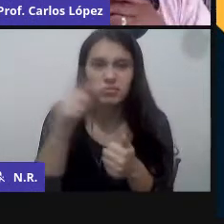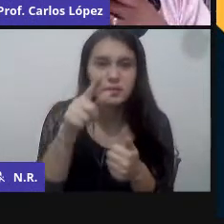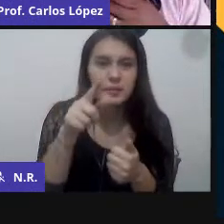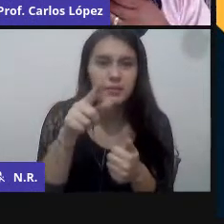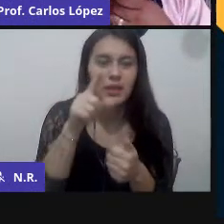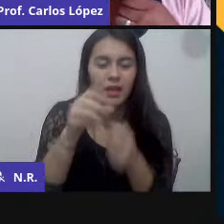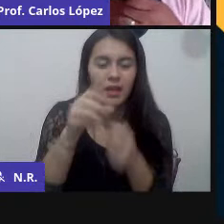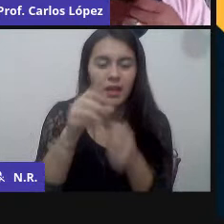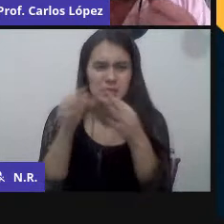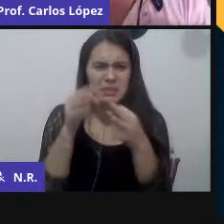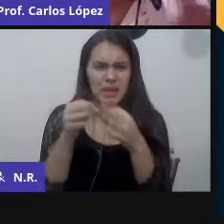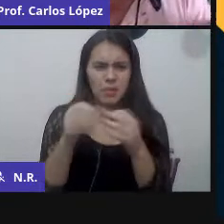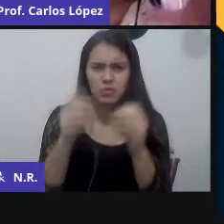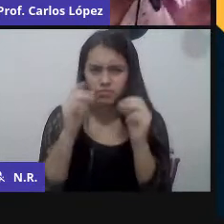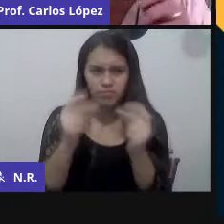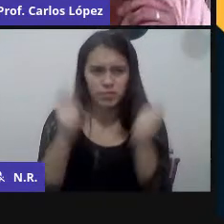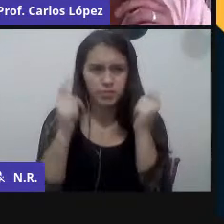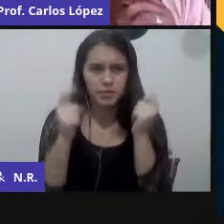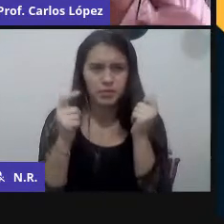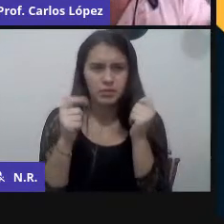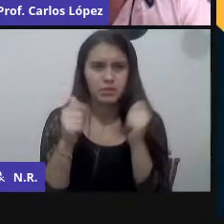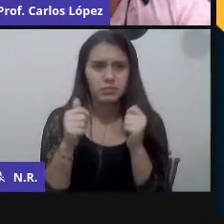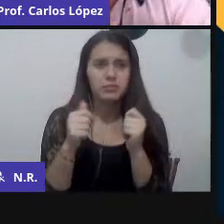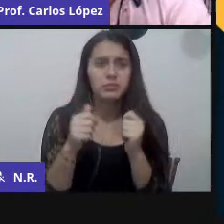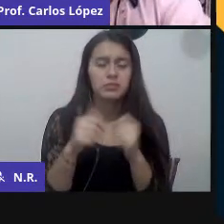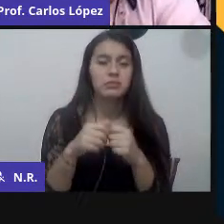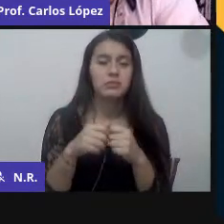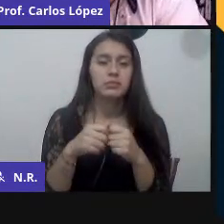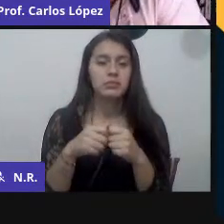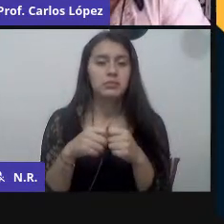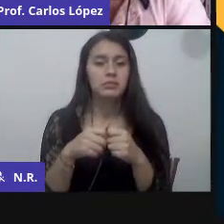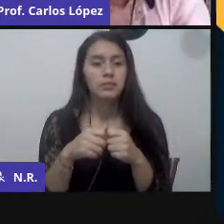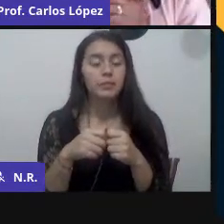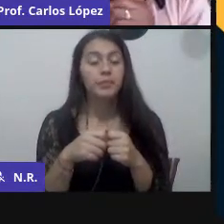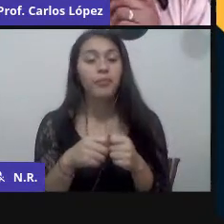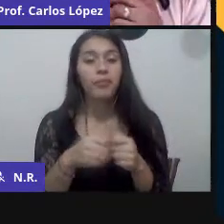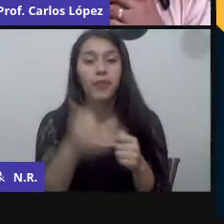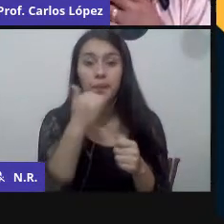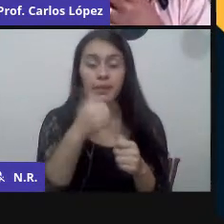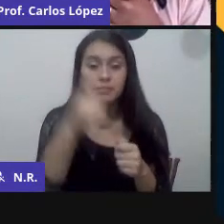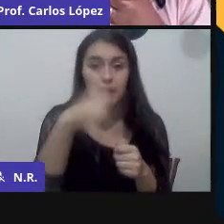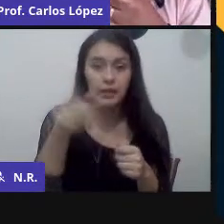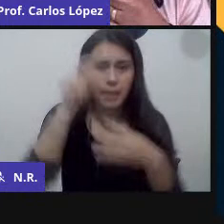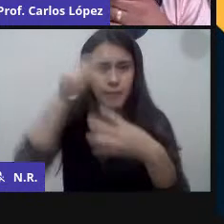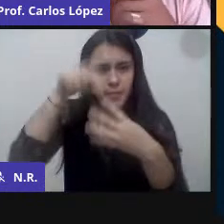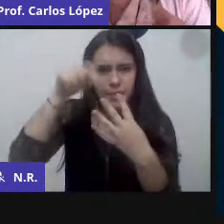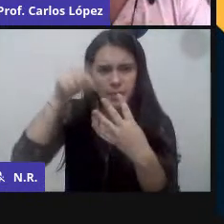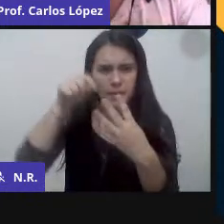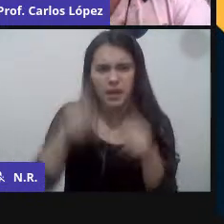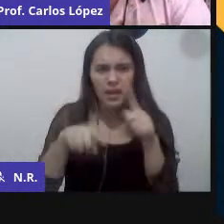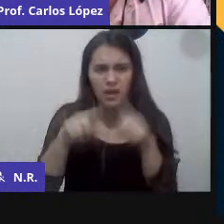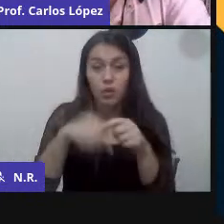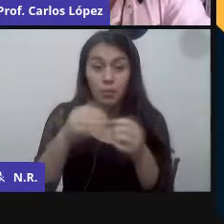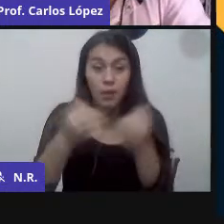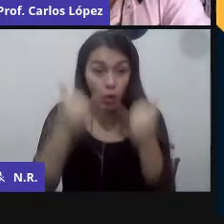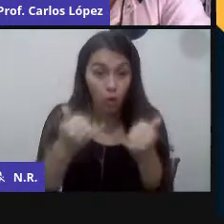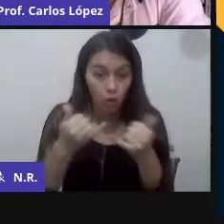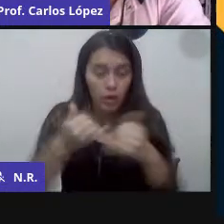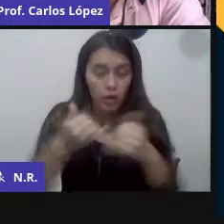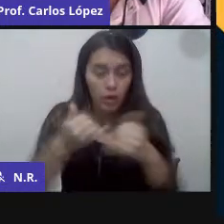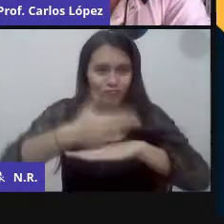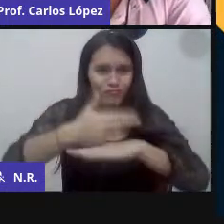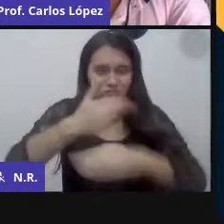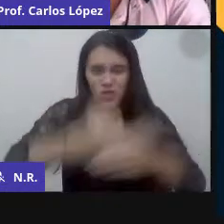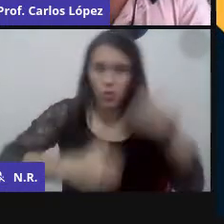hacer un programa desde una transmisión desde cero. Entonces, aquí están algunos de los elementos. Sigue, por favor. Usted puede transmitir